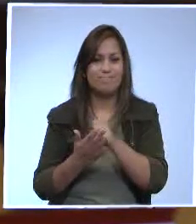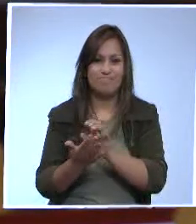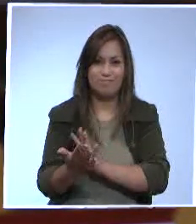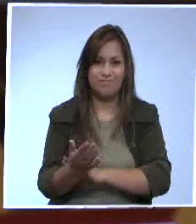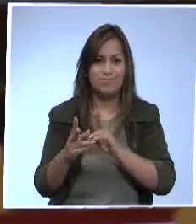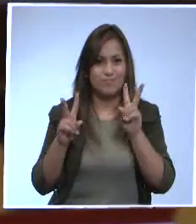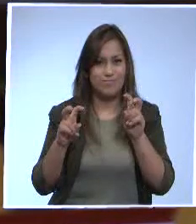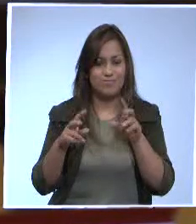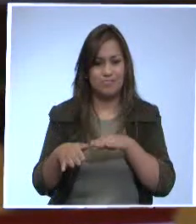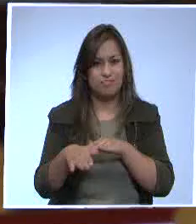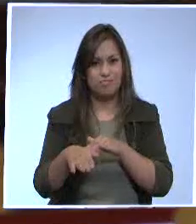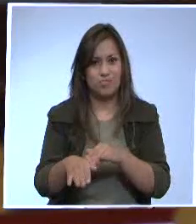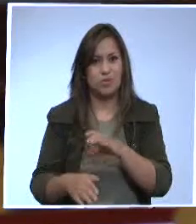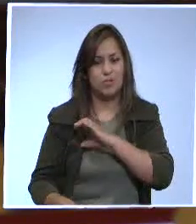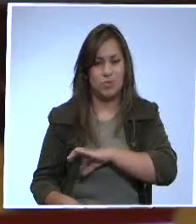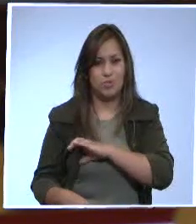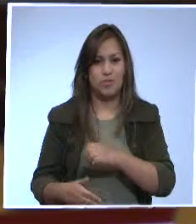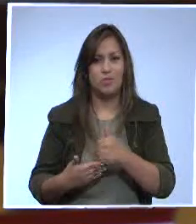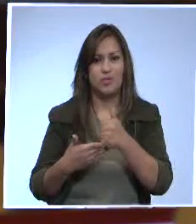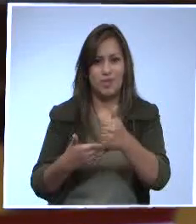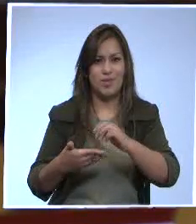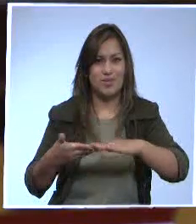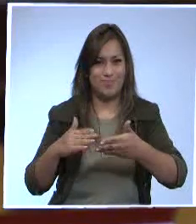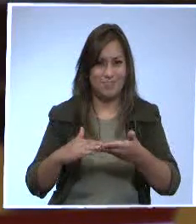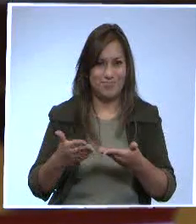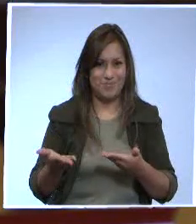impulsan desde el municipio en beneficio del distrito